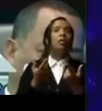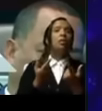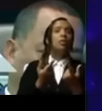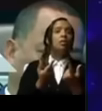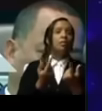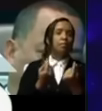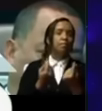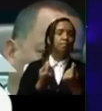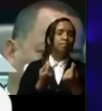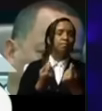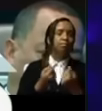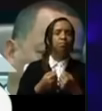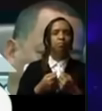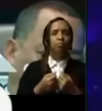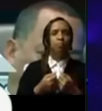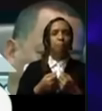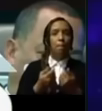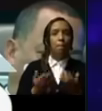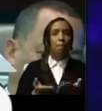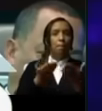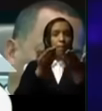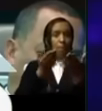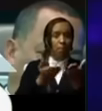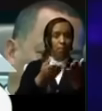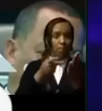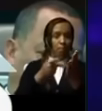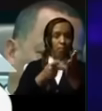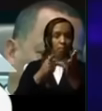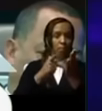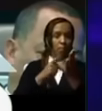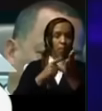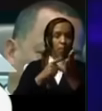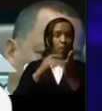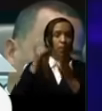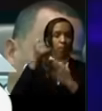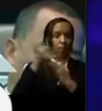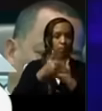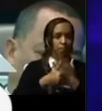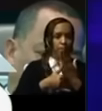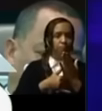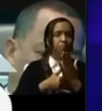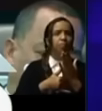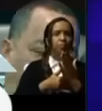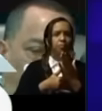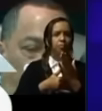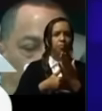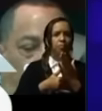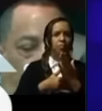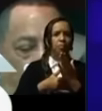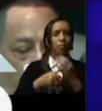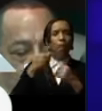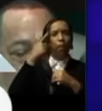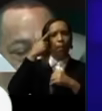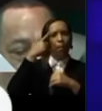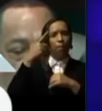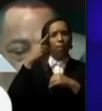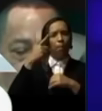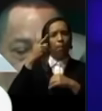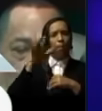ese municipio una dirección de distrito educativo sería el distrito educativo